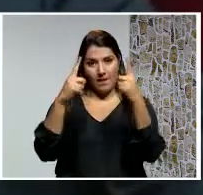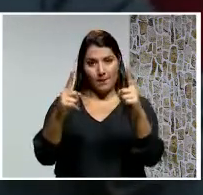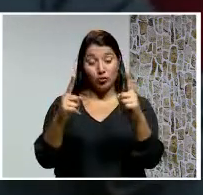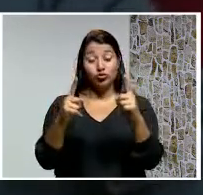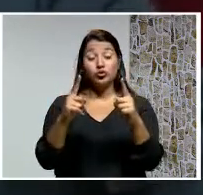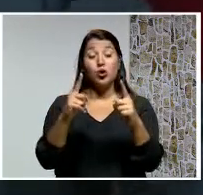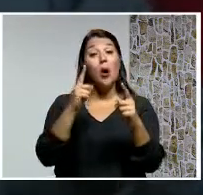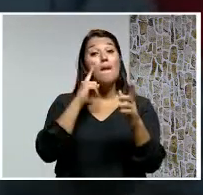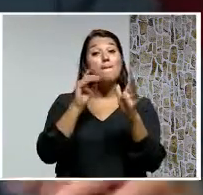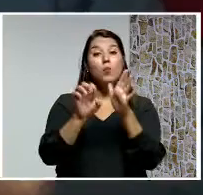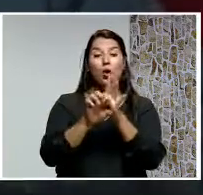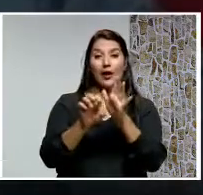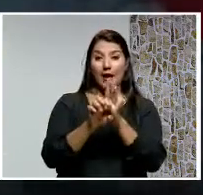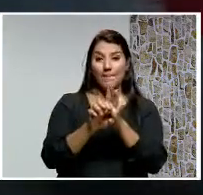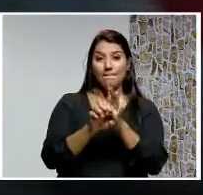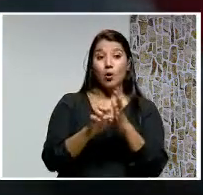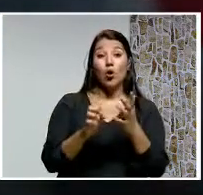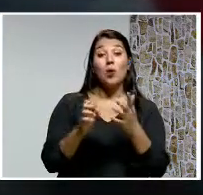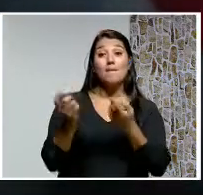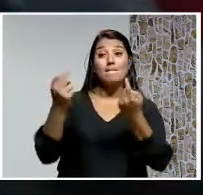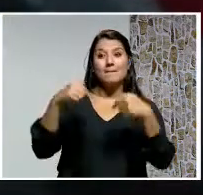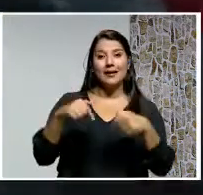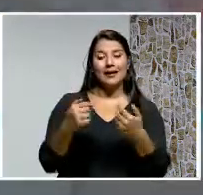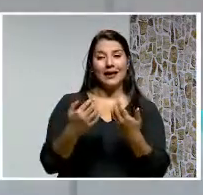Compañía Nacional de Teatro Joven de España.